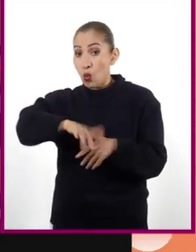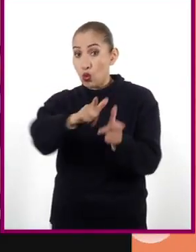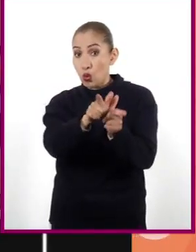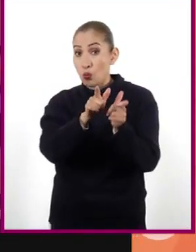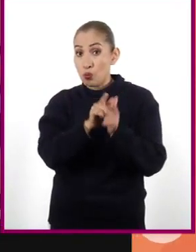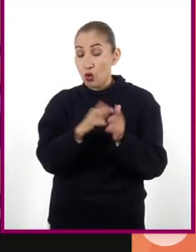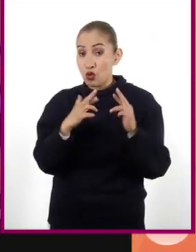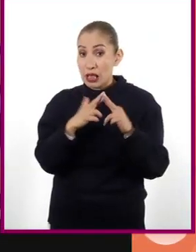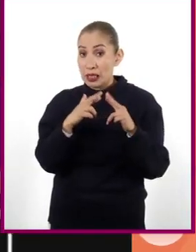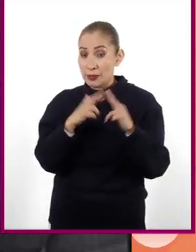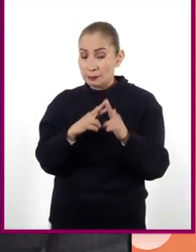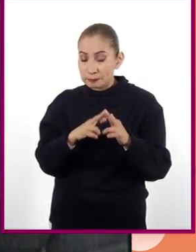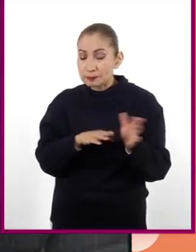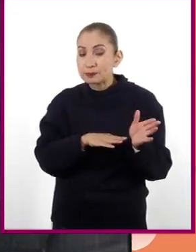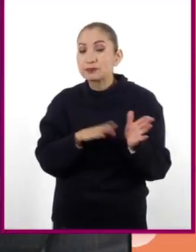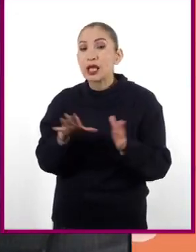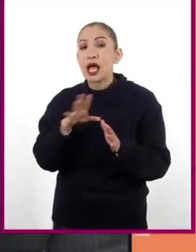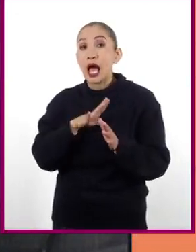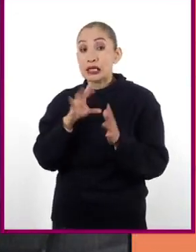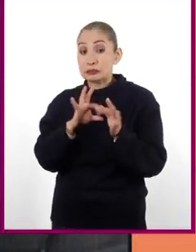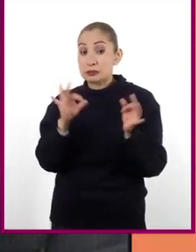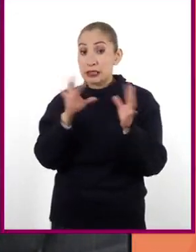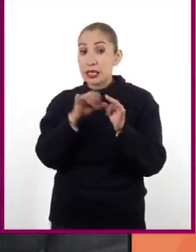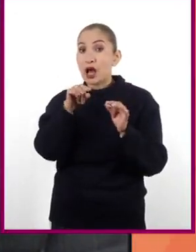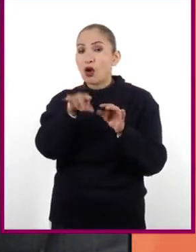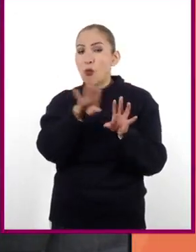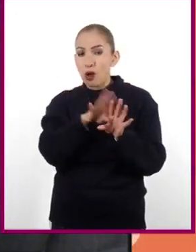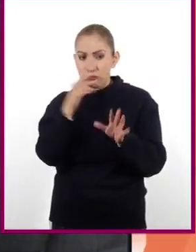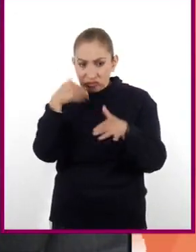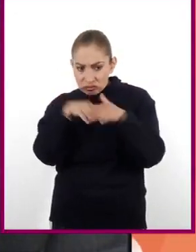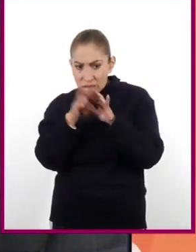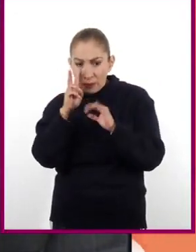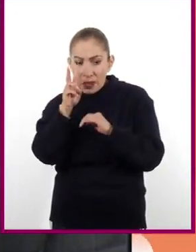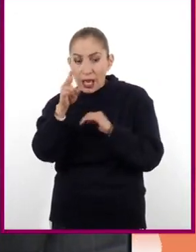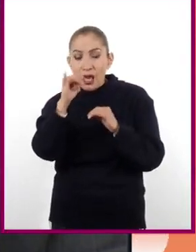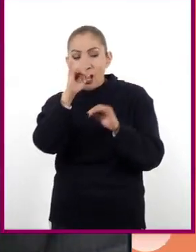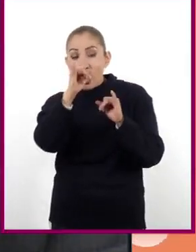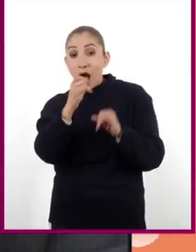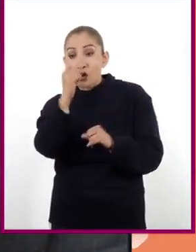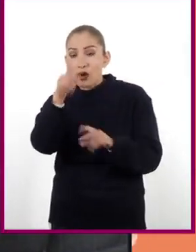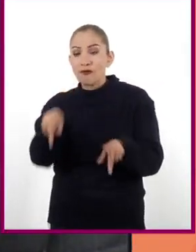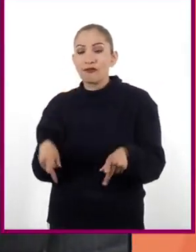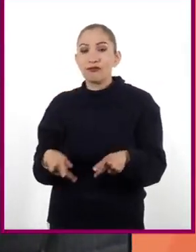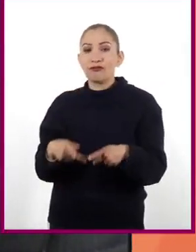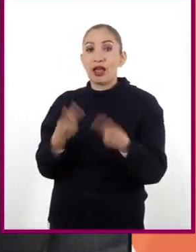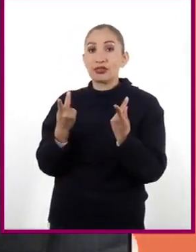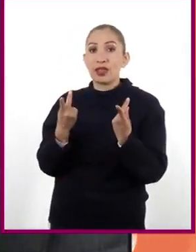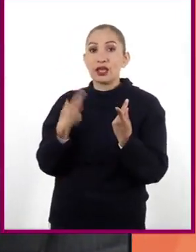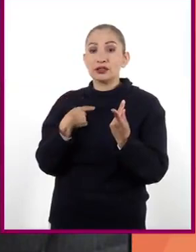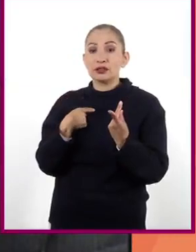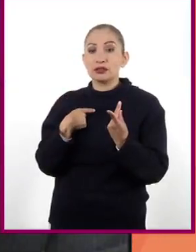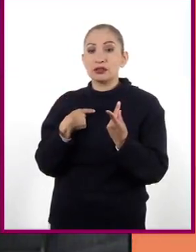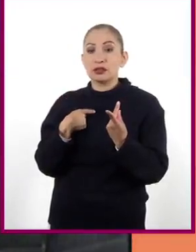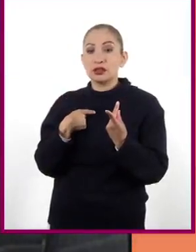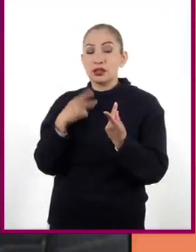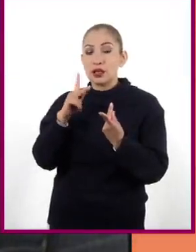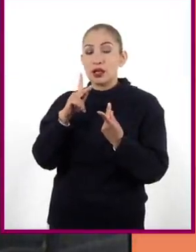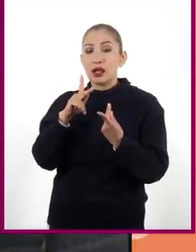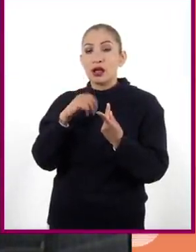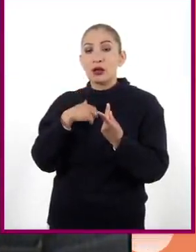sector de la sociedad, y ahí narra cómo había en esa época individuos que vendían bulas